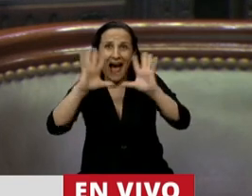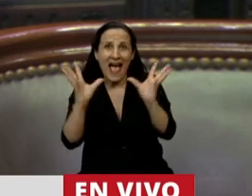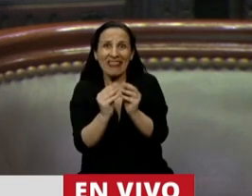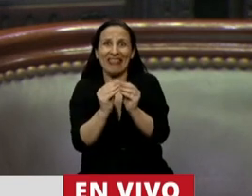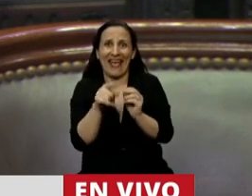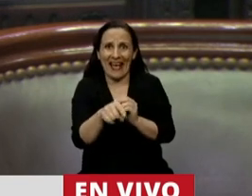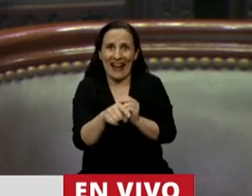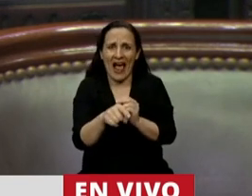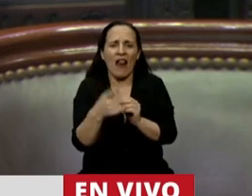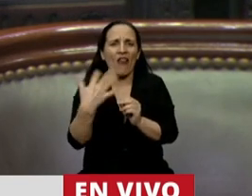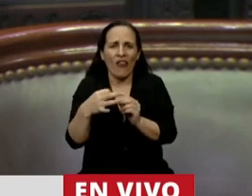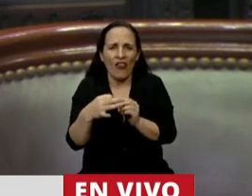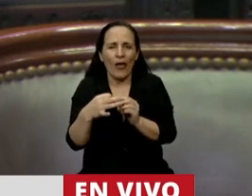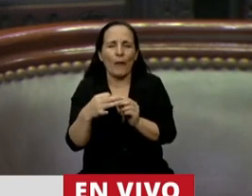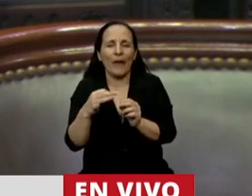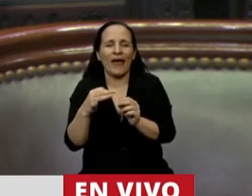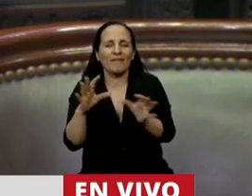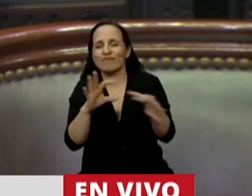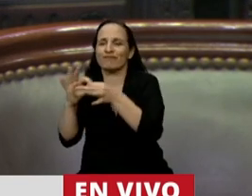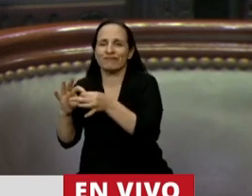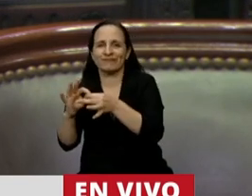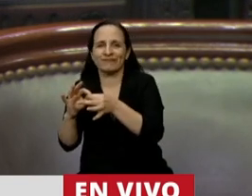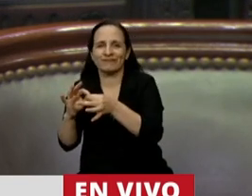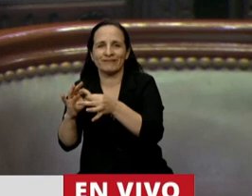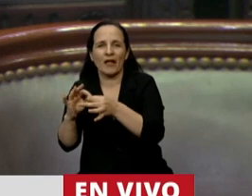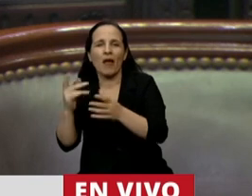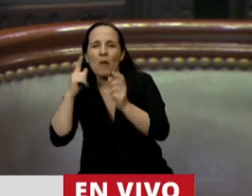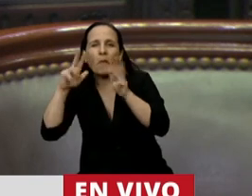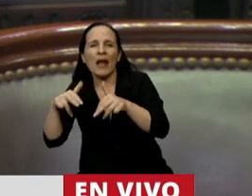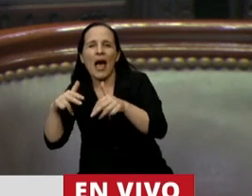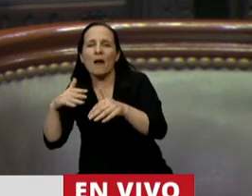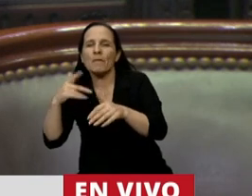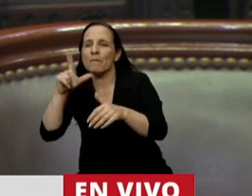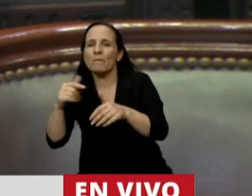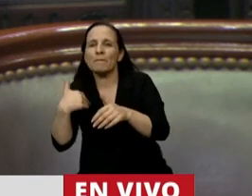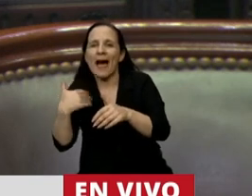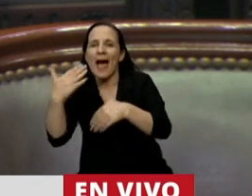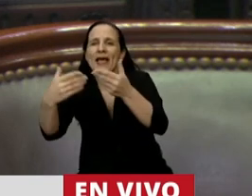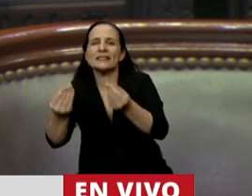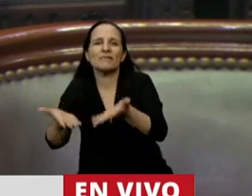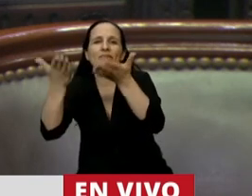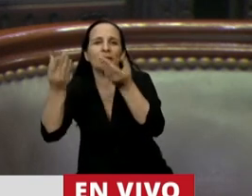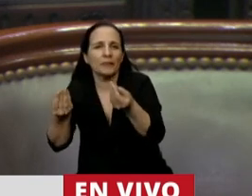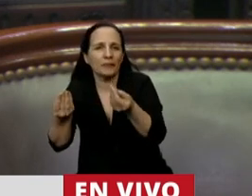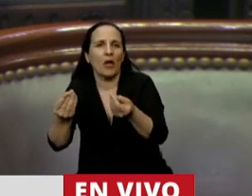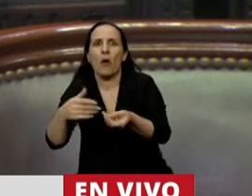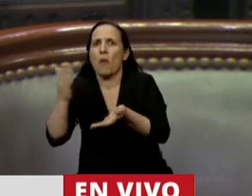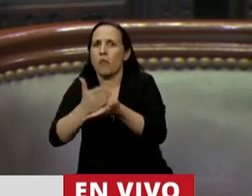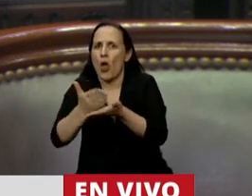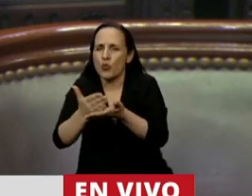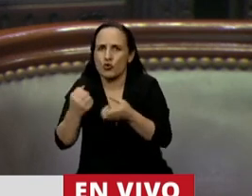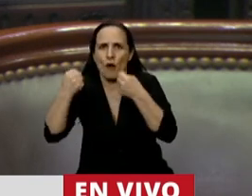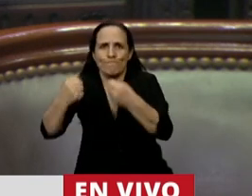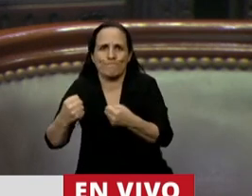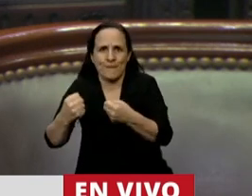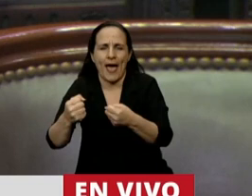que acompañar un proyecto de país que potencie la producción, que fortalezca la pequeña y la mediana